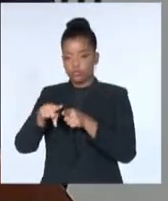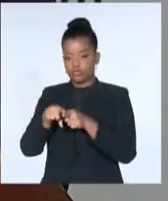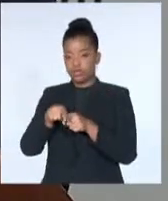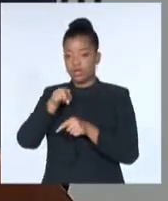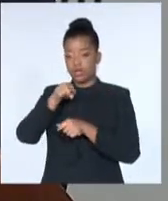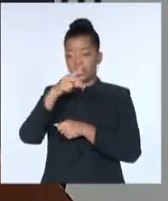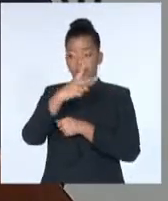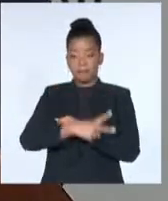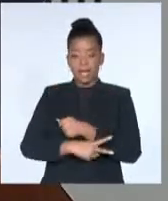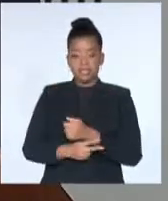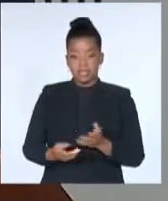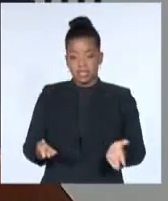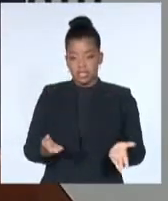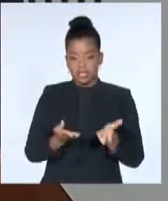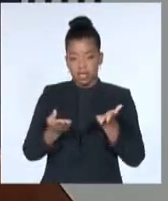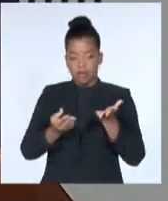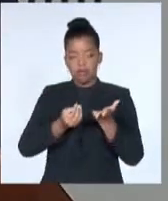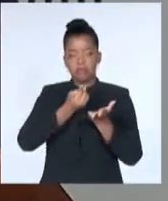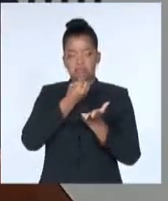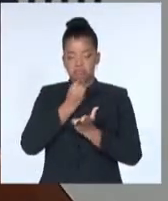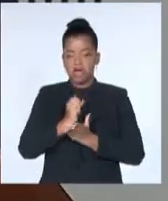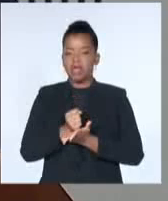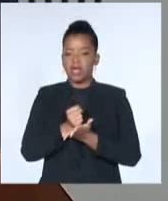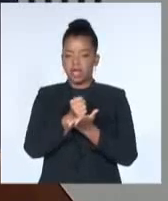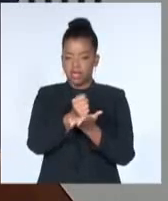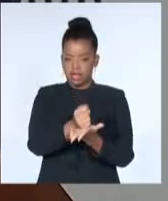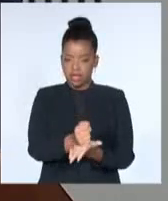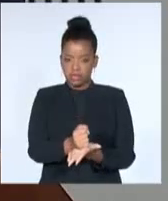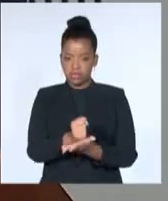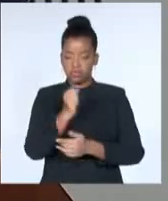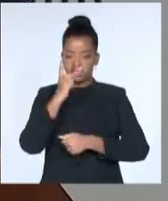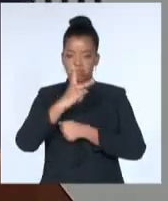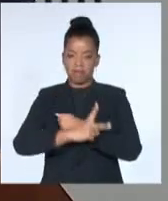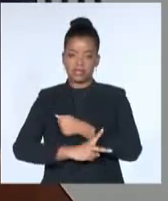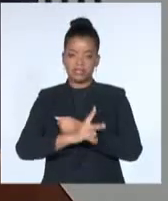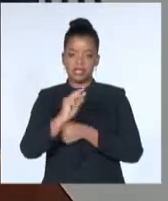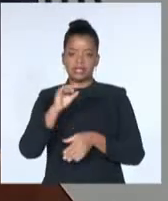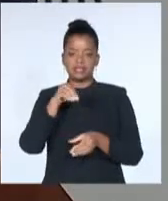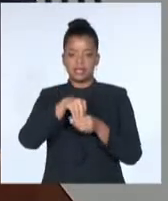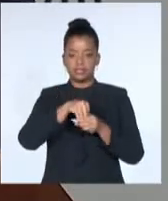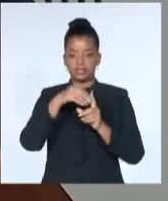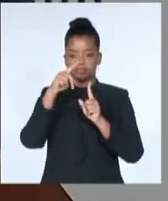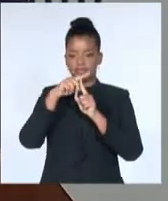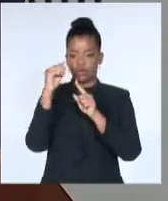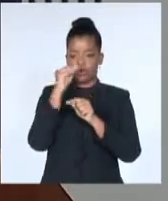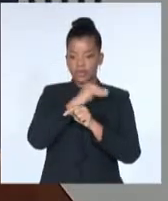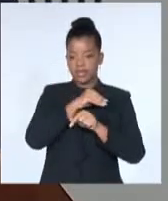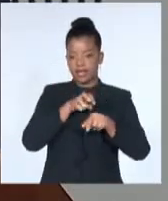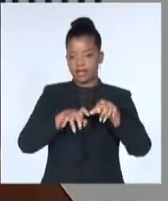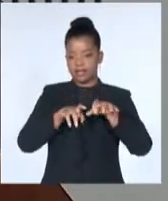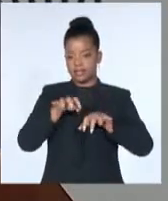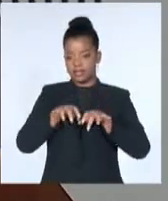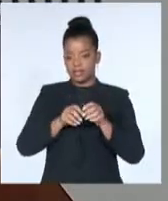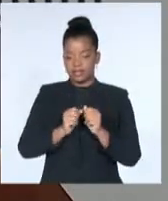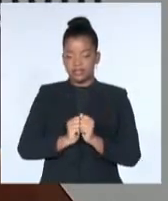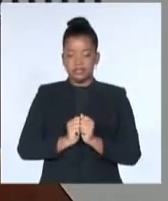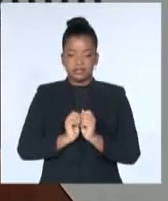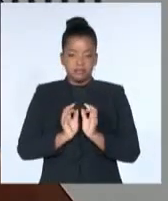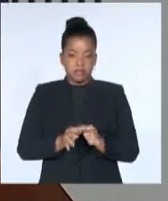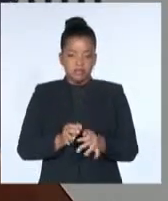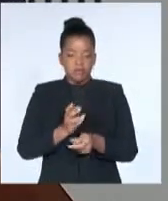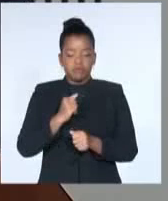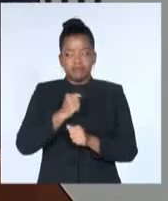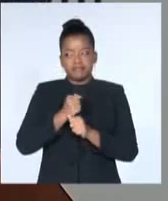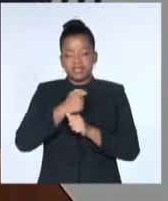en desarrollo pueden beneficiarse enormemente de la integración de las tecnologías digitales en sus sectores económicos